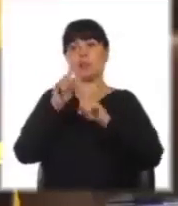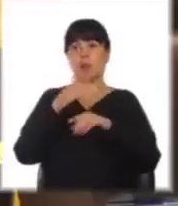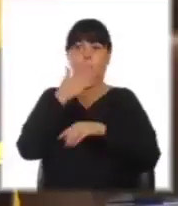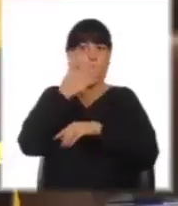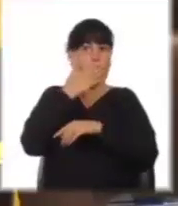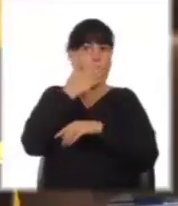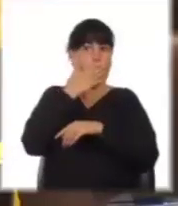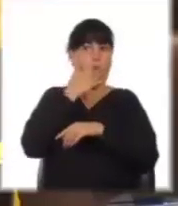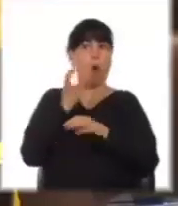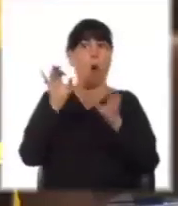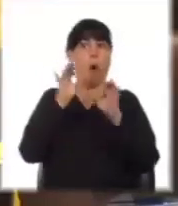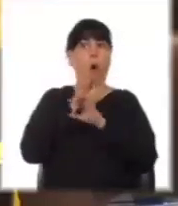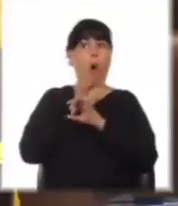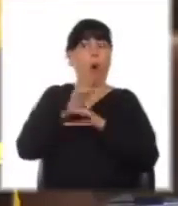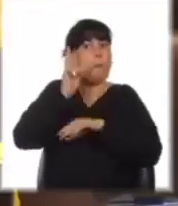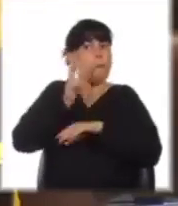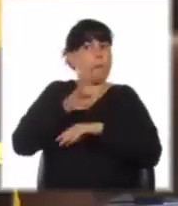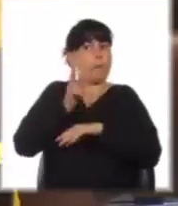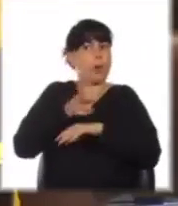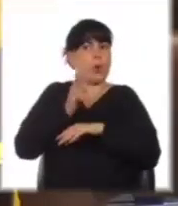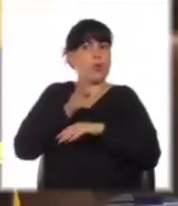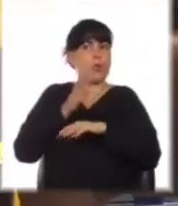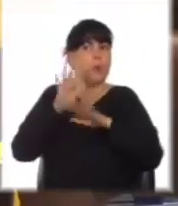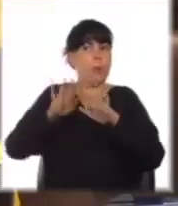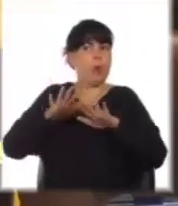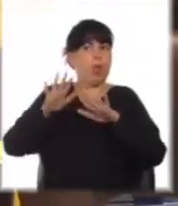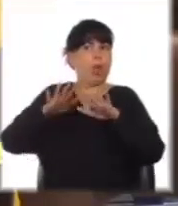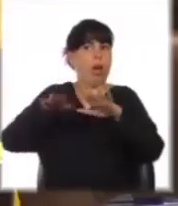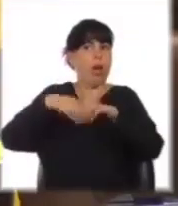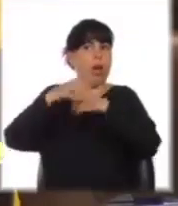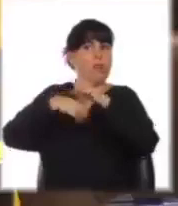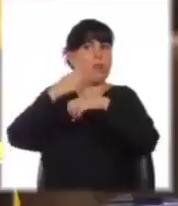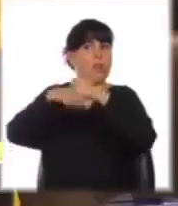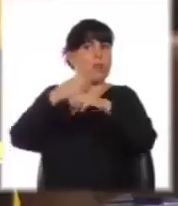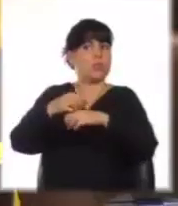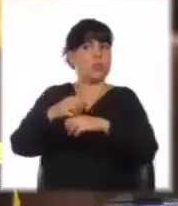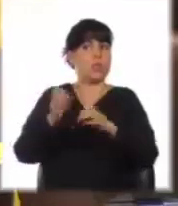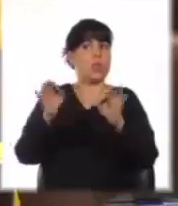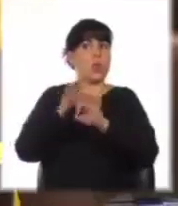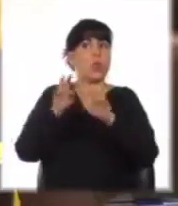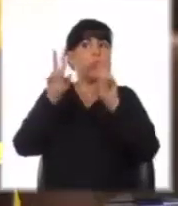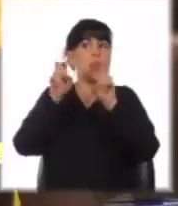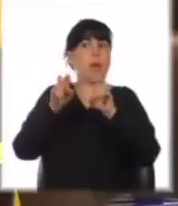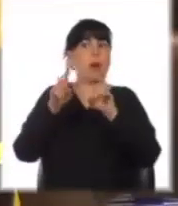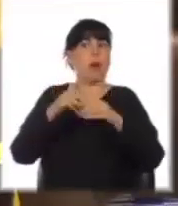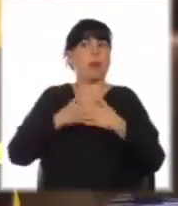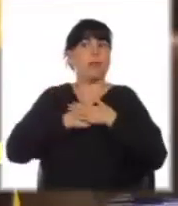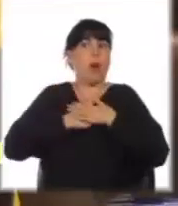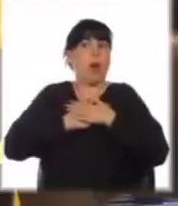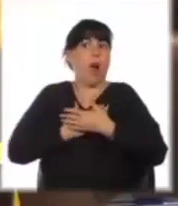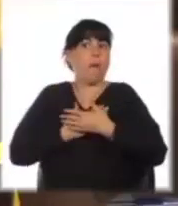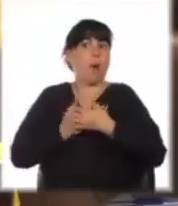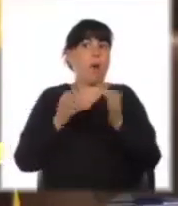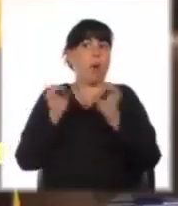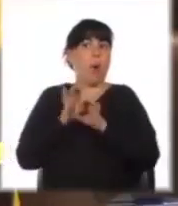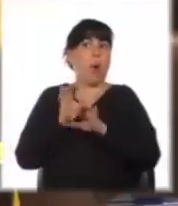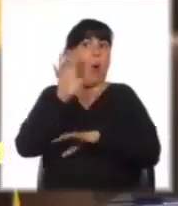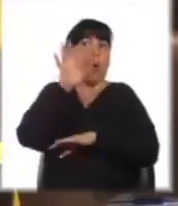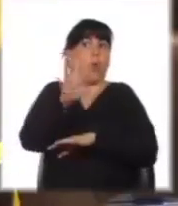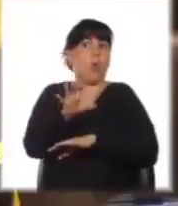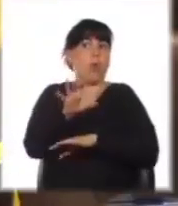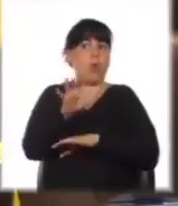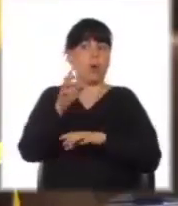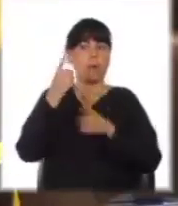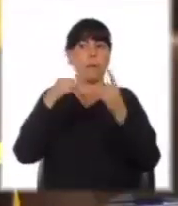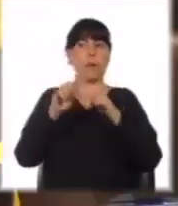que fue prohibido por décadas y en un tema que despertó odios y amores. El Parlamento uruguayo tiene a